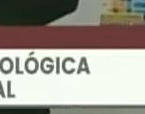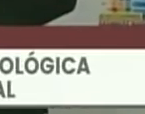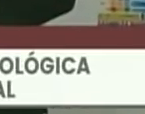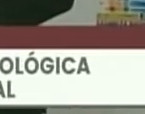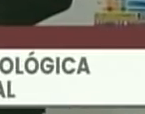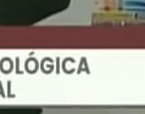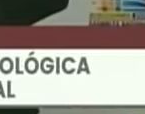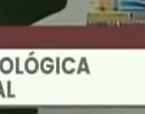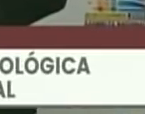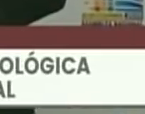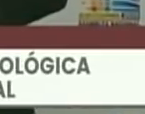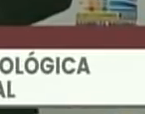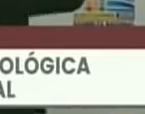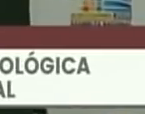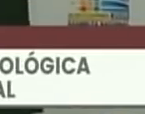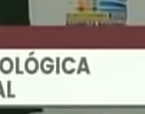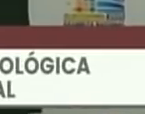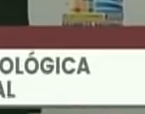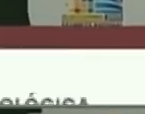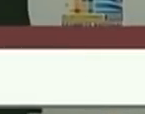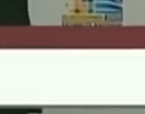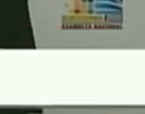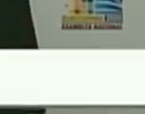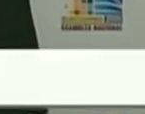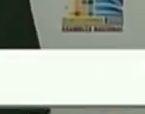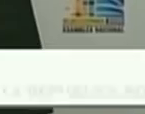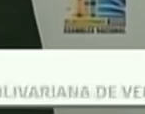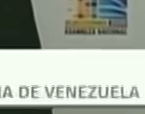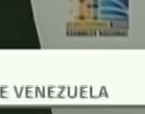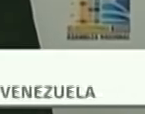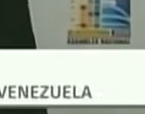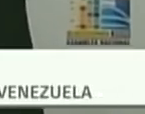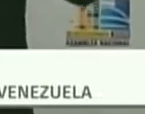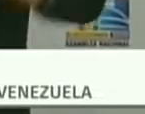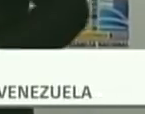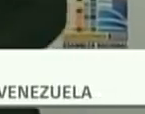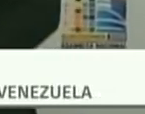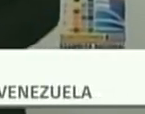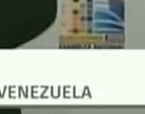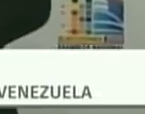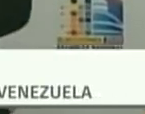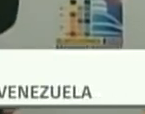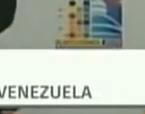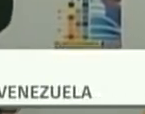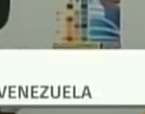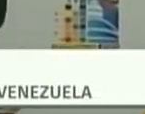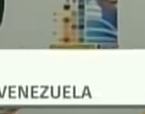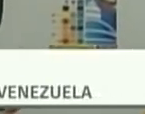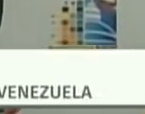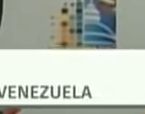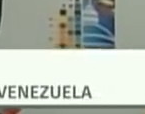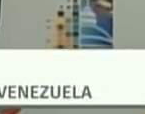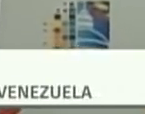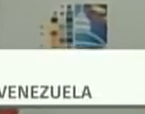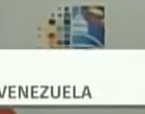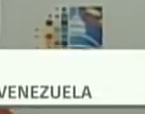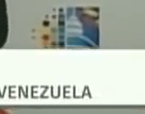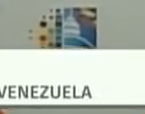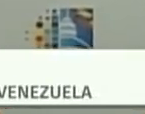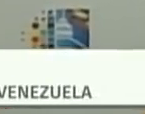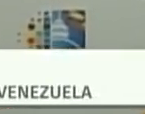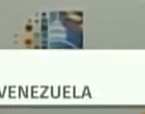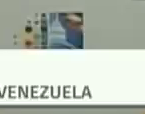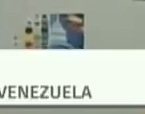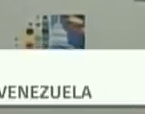país. Sí, muchas gracias. Permíteme momentico retirarme, ya que tú tienes la mascarilla puesta. Mira,